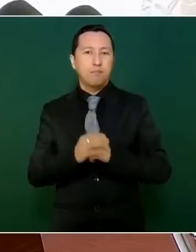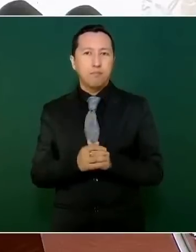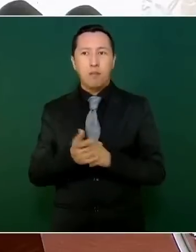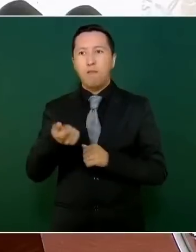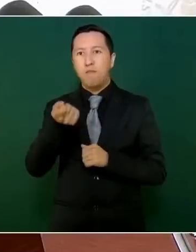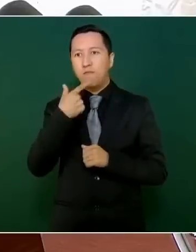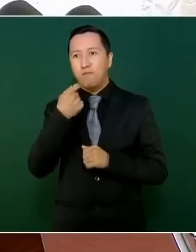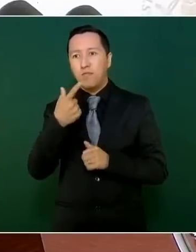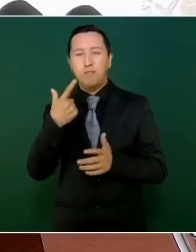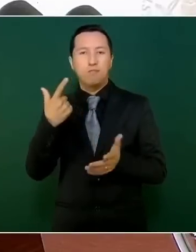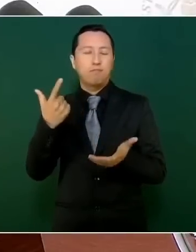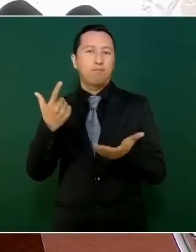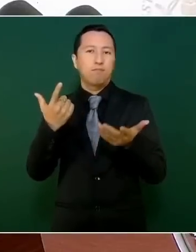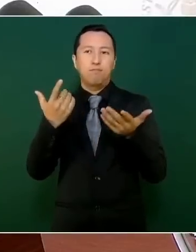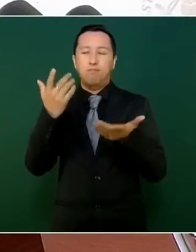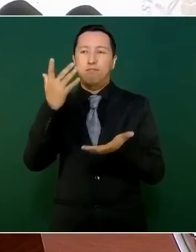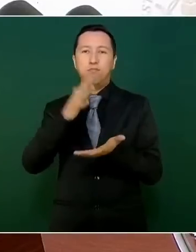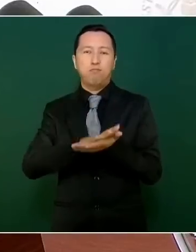medicamentos.